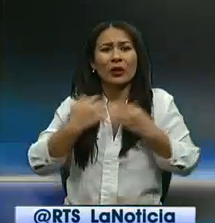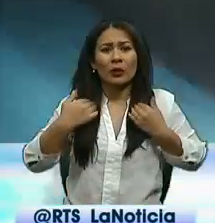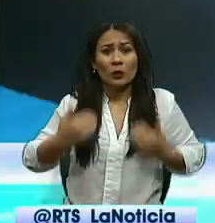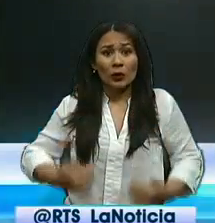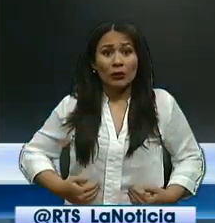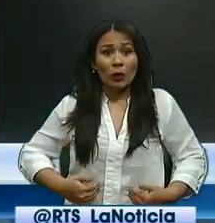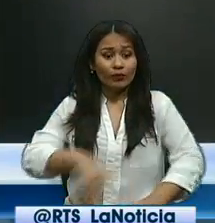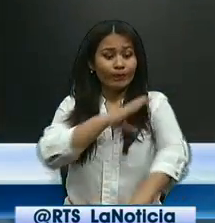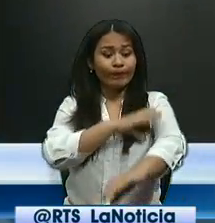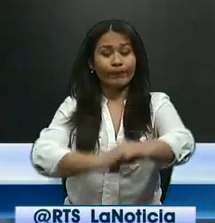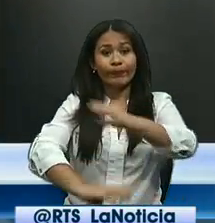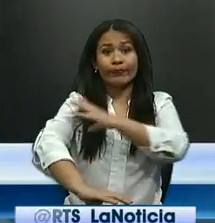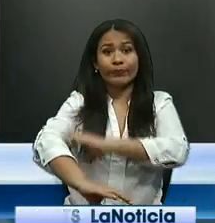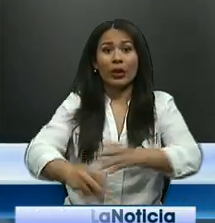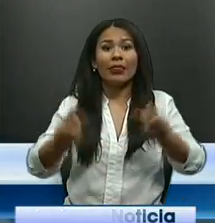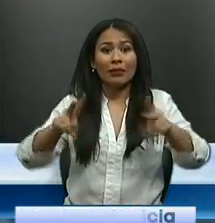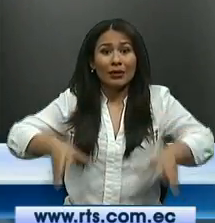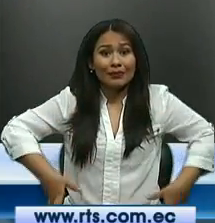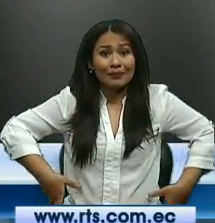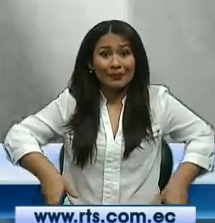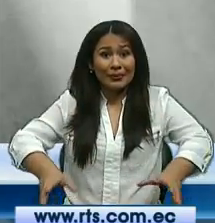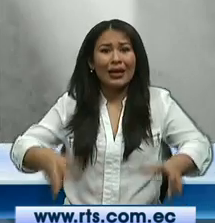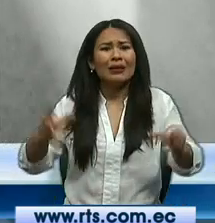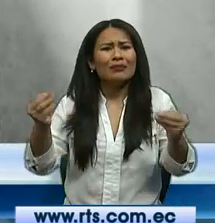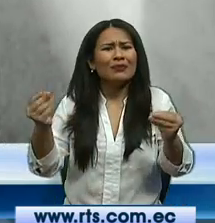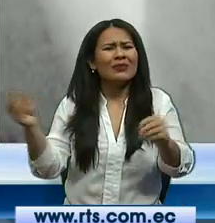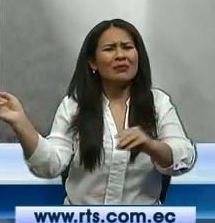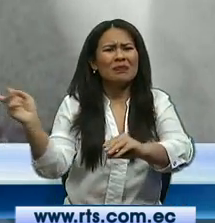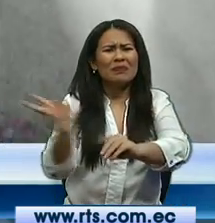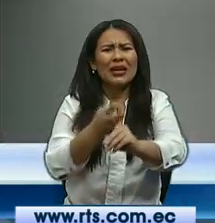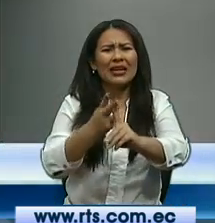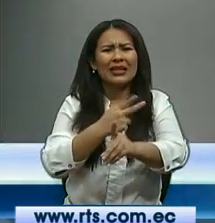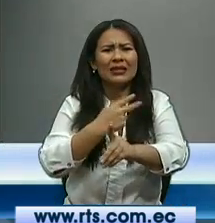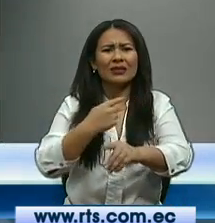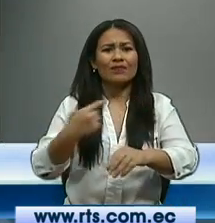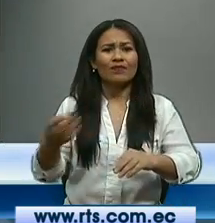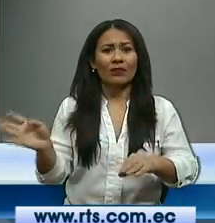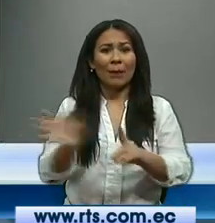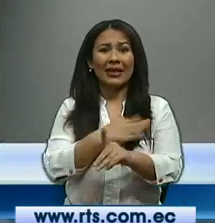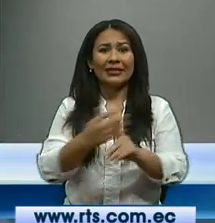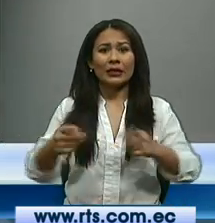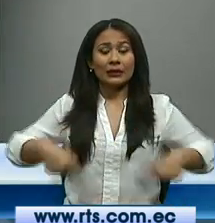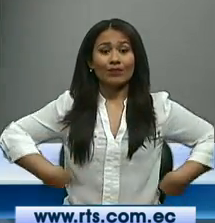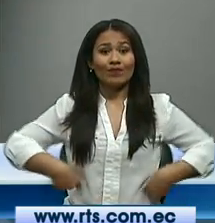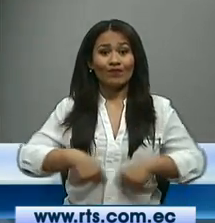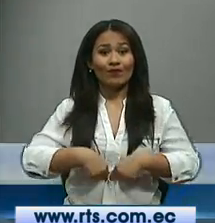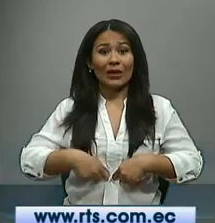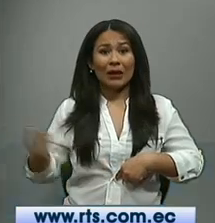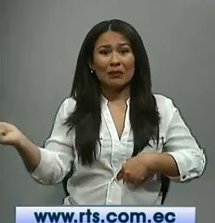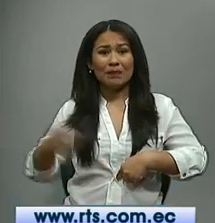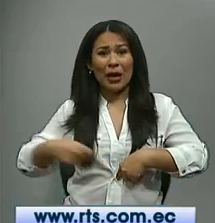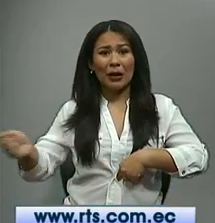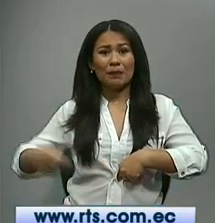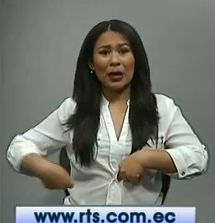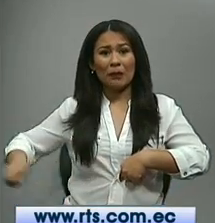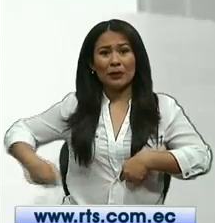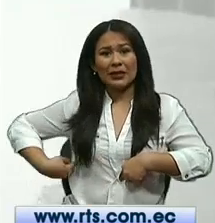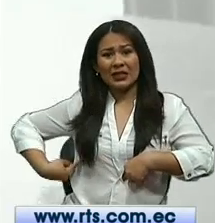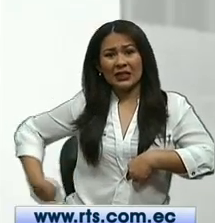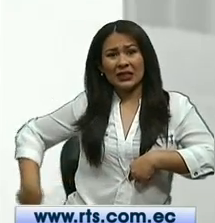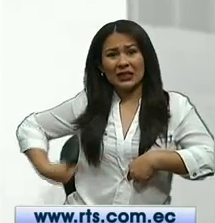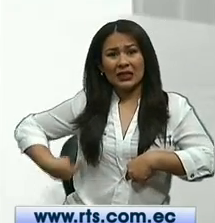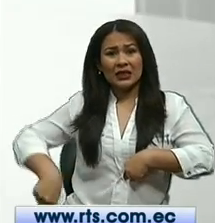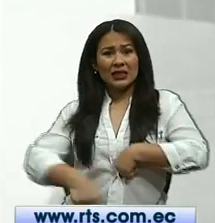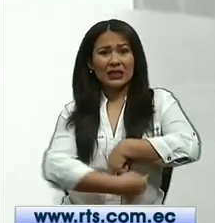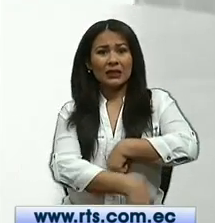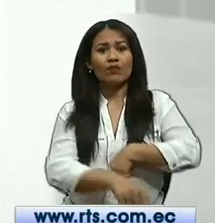tanto superiores como inferiores, ¿sí? A la altura de su cintura, de sus caderas. Se